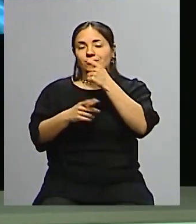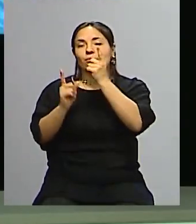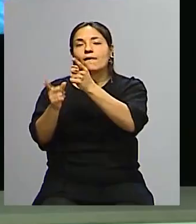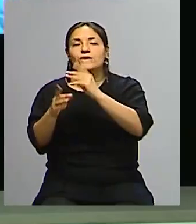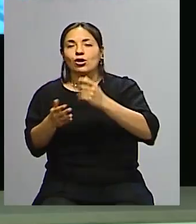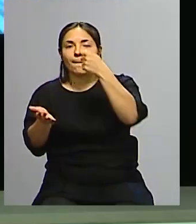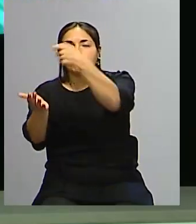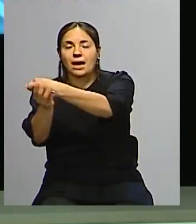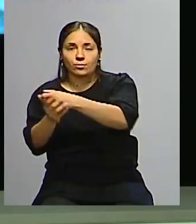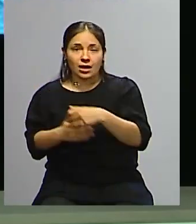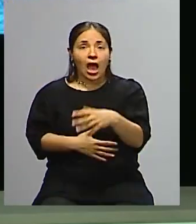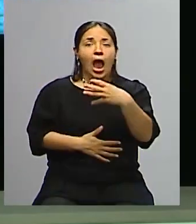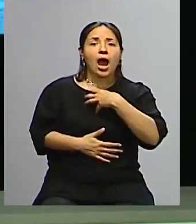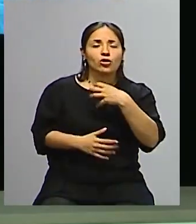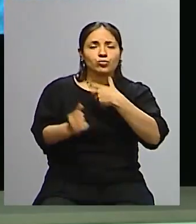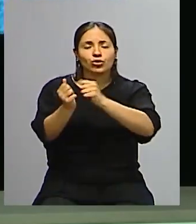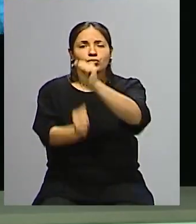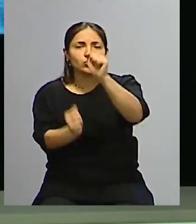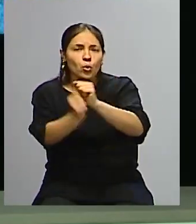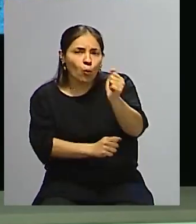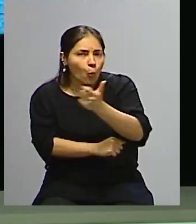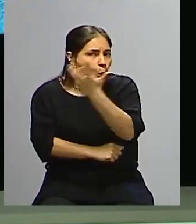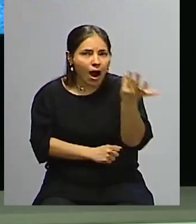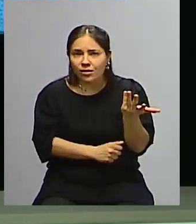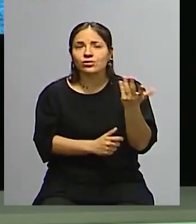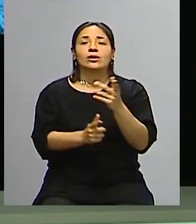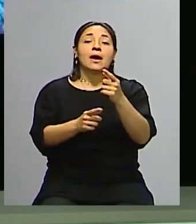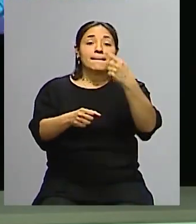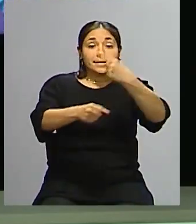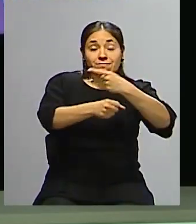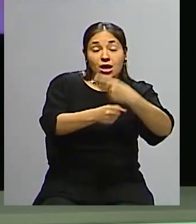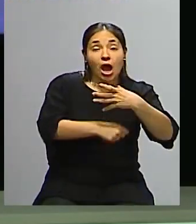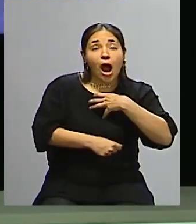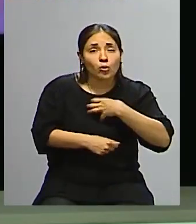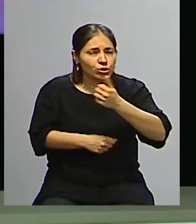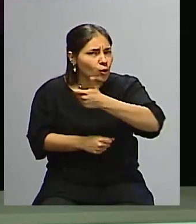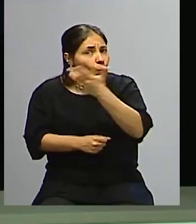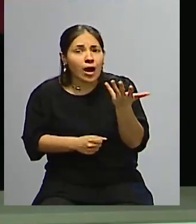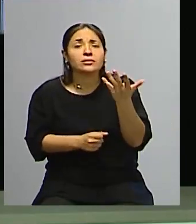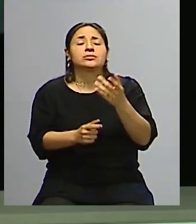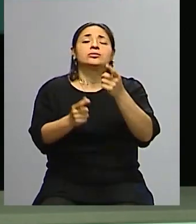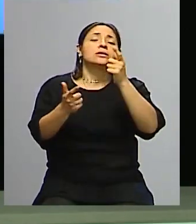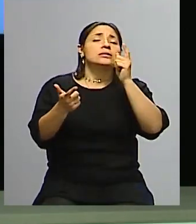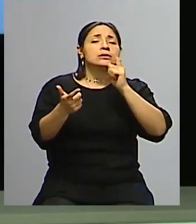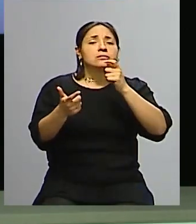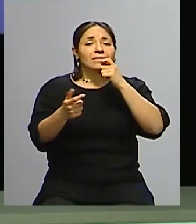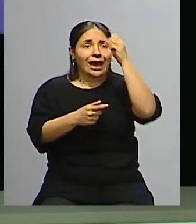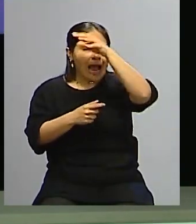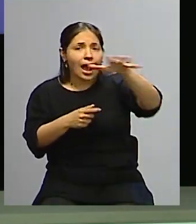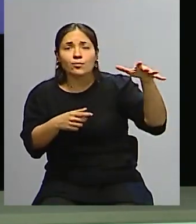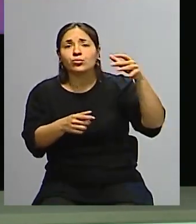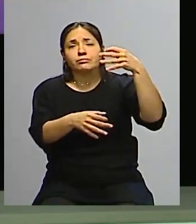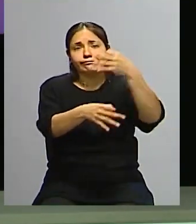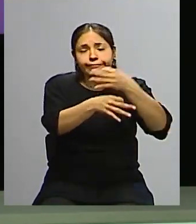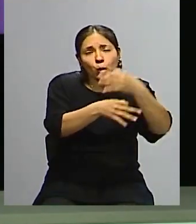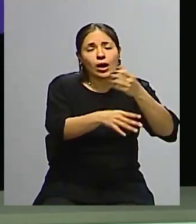¿cuántos alumnos van a egresar? ¿Cuántos estudiantes en edad escolar primaria voy a tener? ¿Cuántos estudiantes en la zona rural?